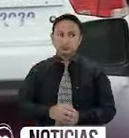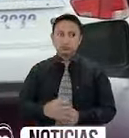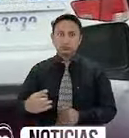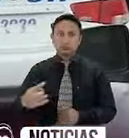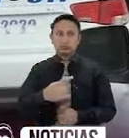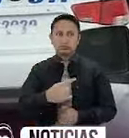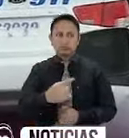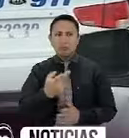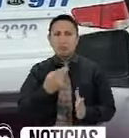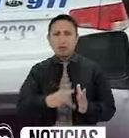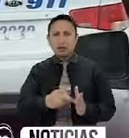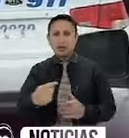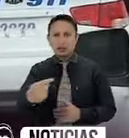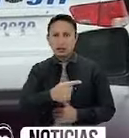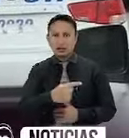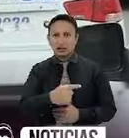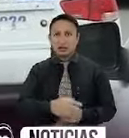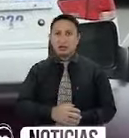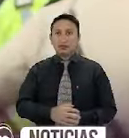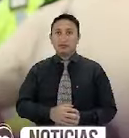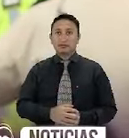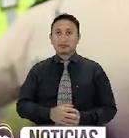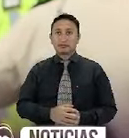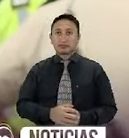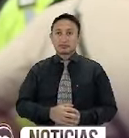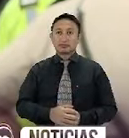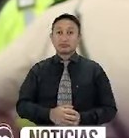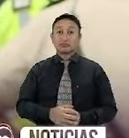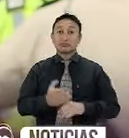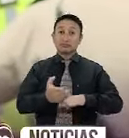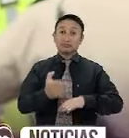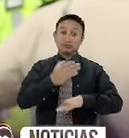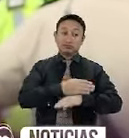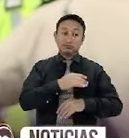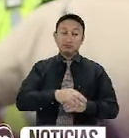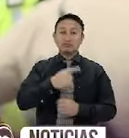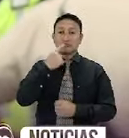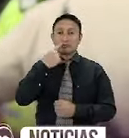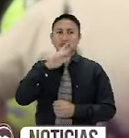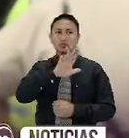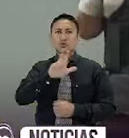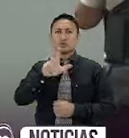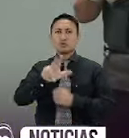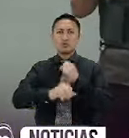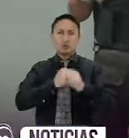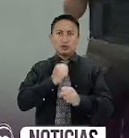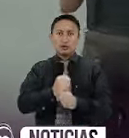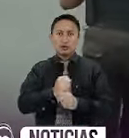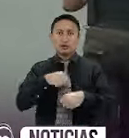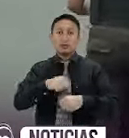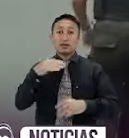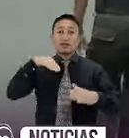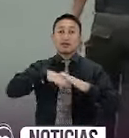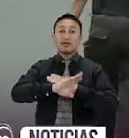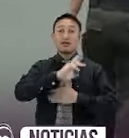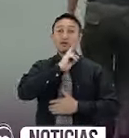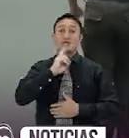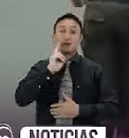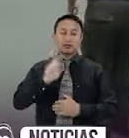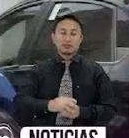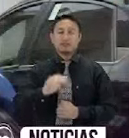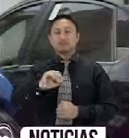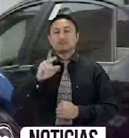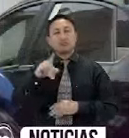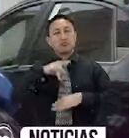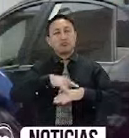que algo extraño estaba sucediendo en el lugar. Minutos antes, un hombre de 53 años de edad habría ingresado al local a pedir prestado el